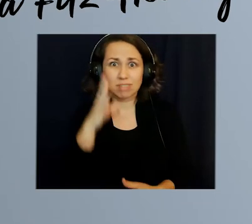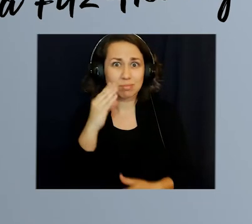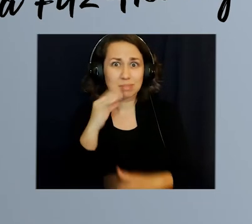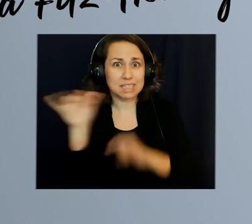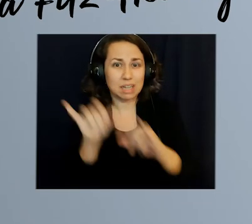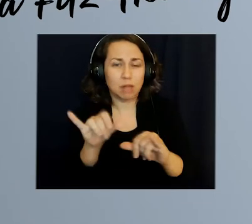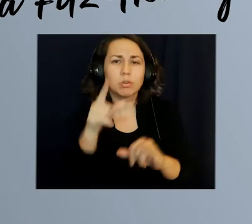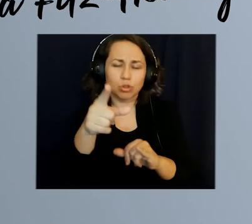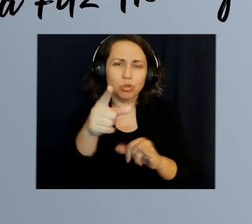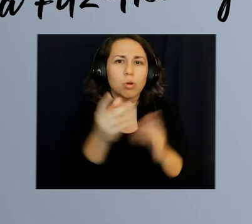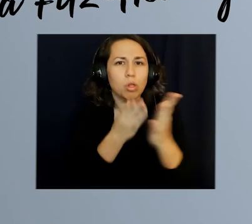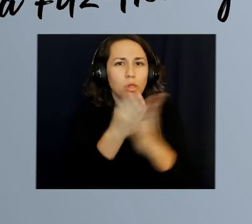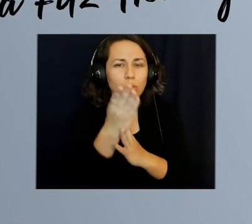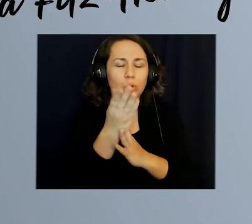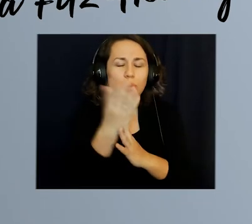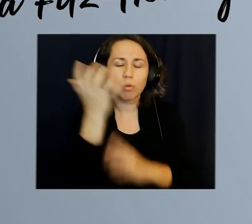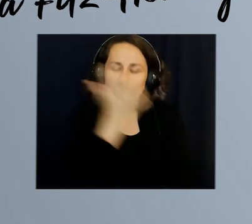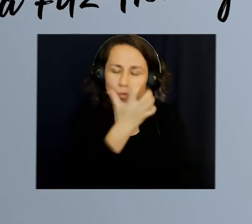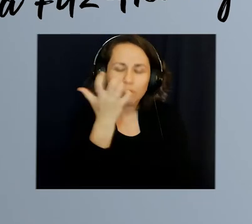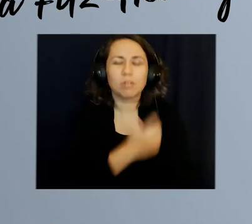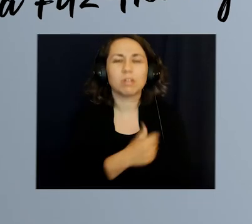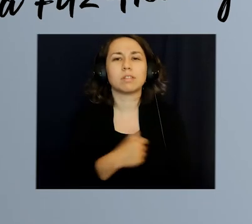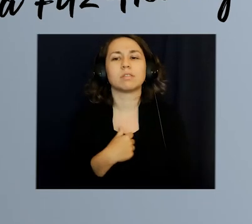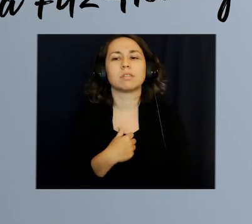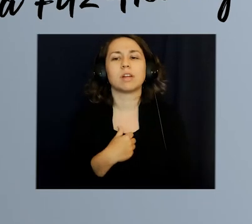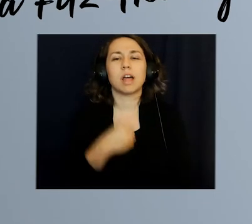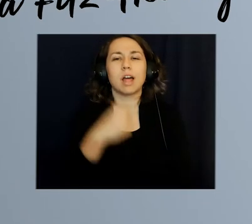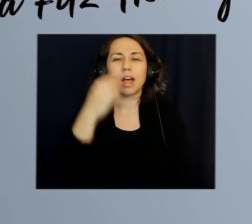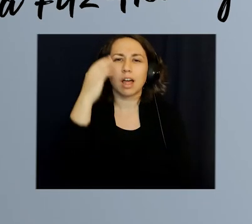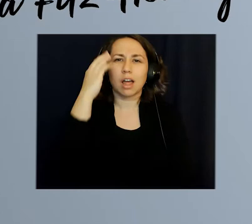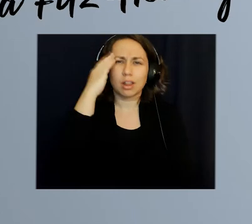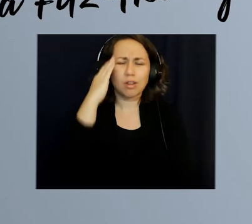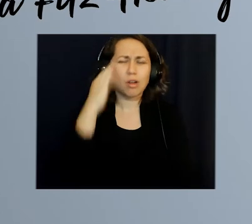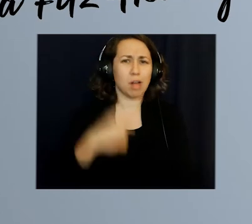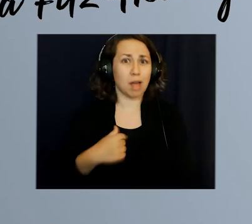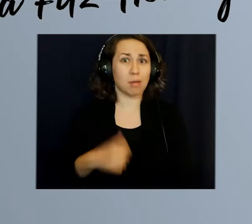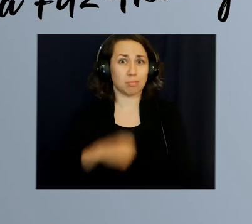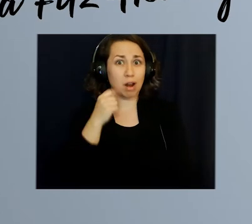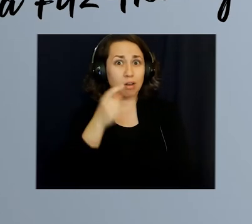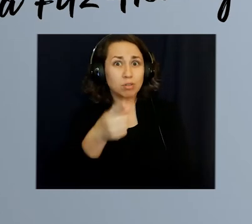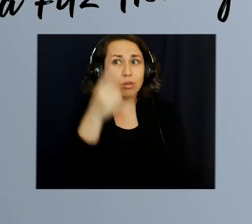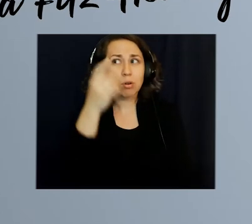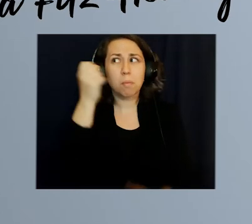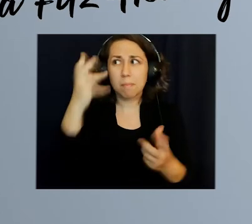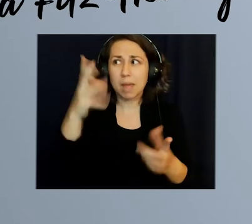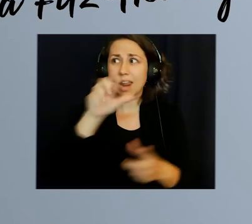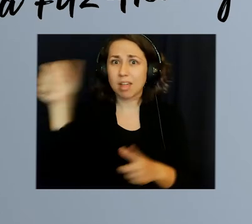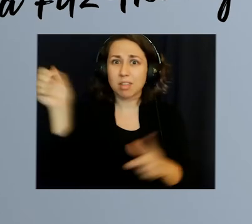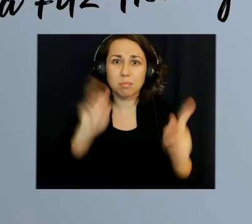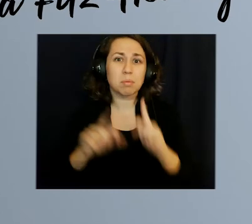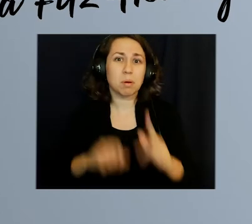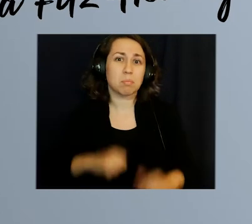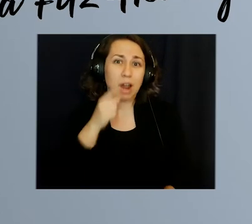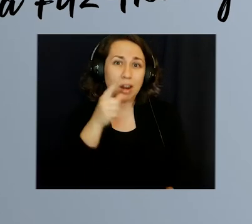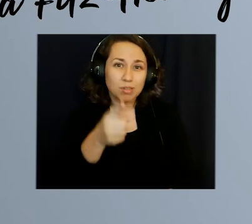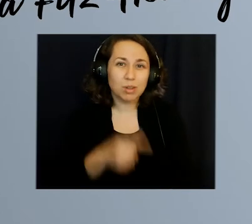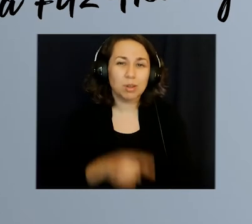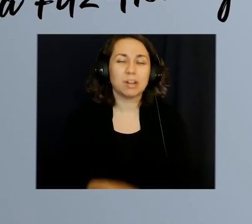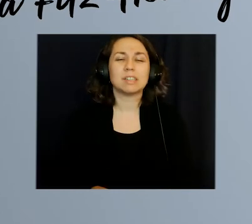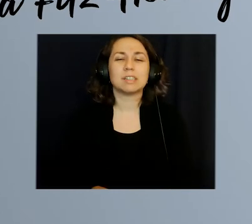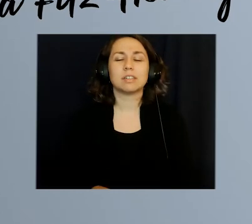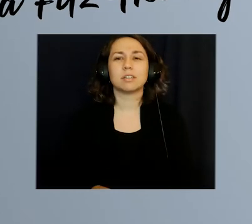Estoy orgullosa de ustedes, mucha gente está orgullosa de ustedes. Y en el futuro quiero decirles, y si tienes suerte,